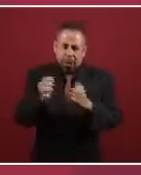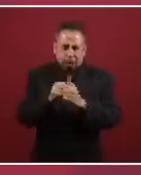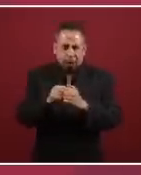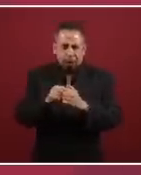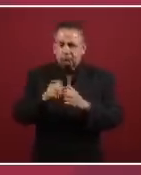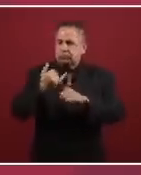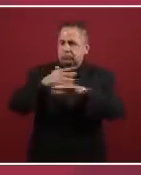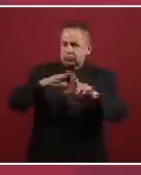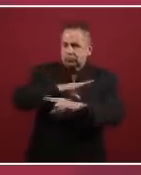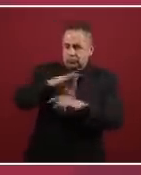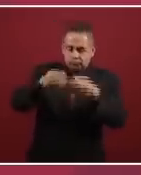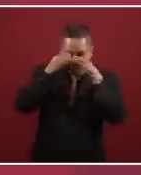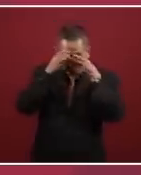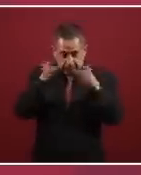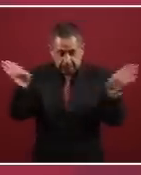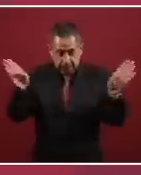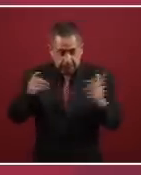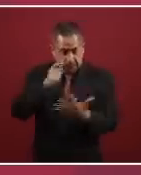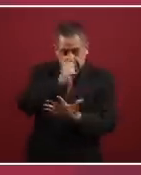la información